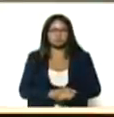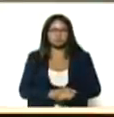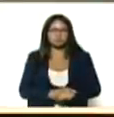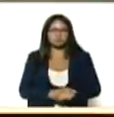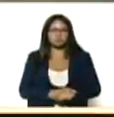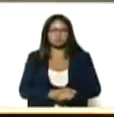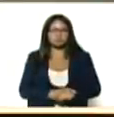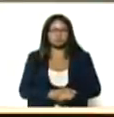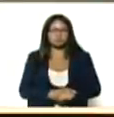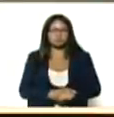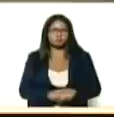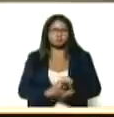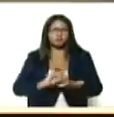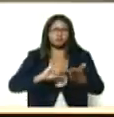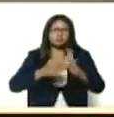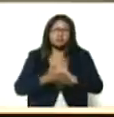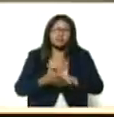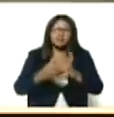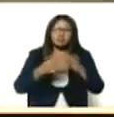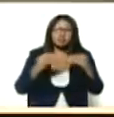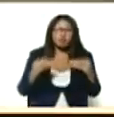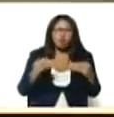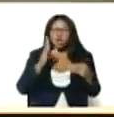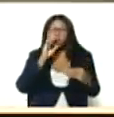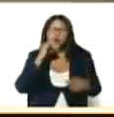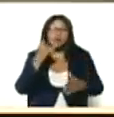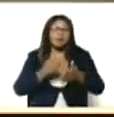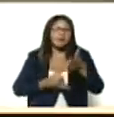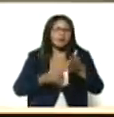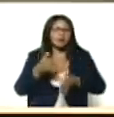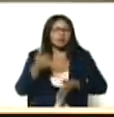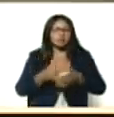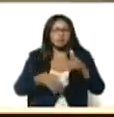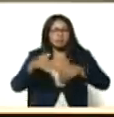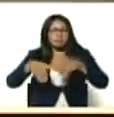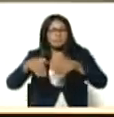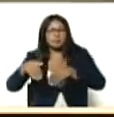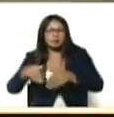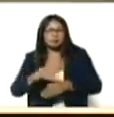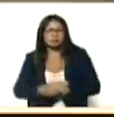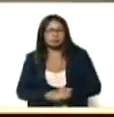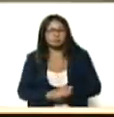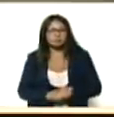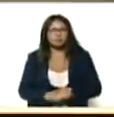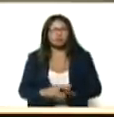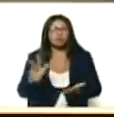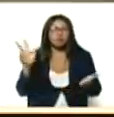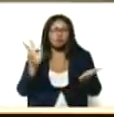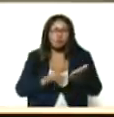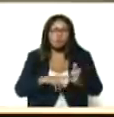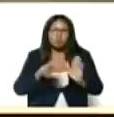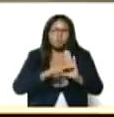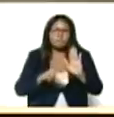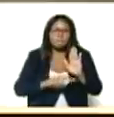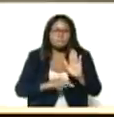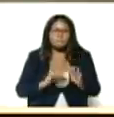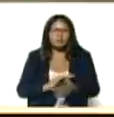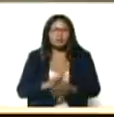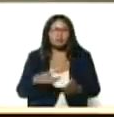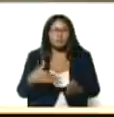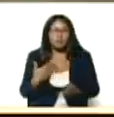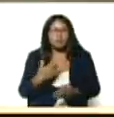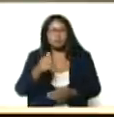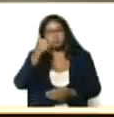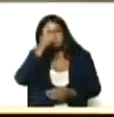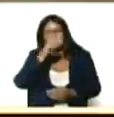para que todo aquel que no esté inscrito en el registro electoral permanente cumpla con su deber para que el